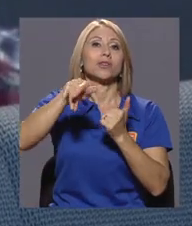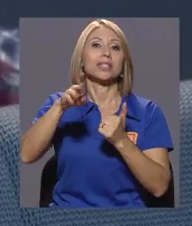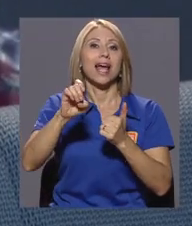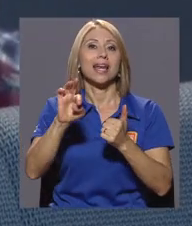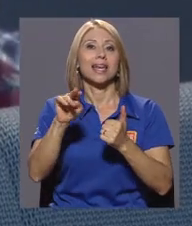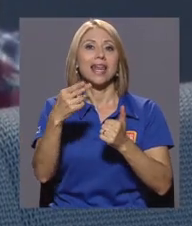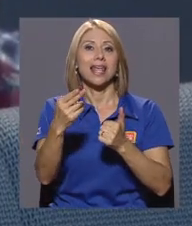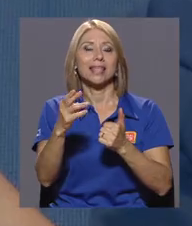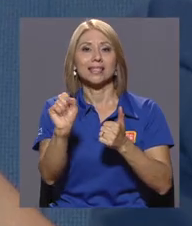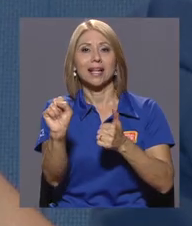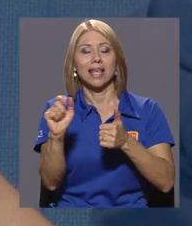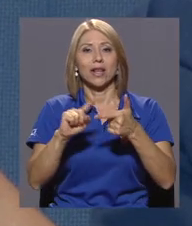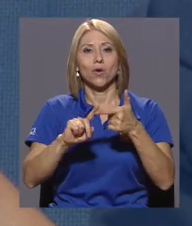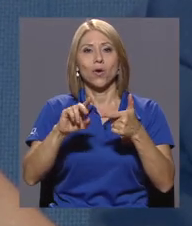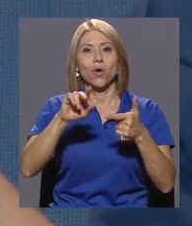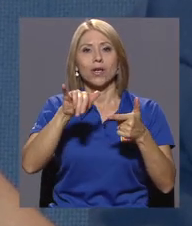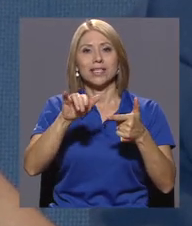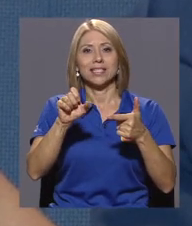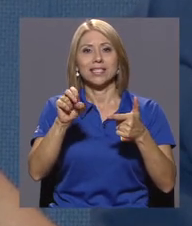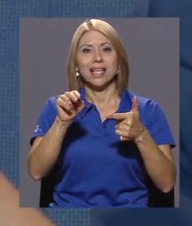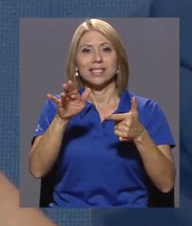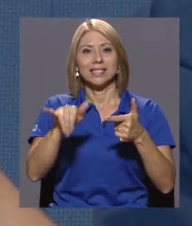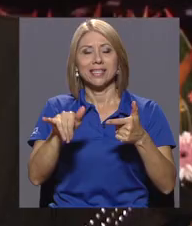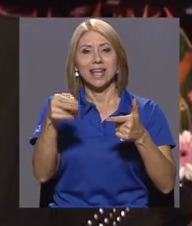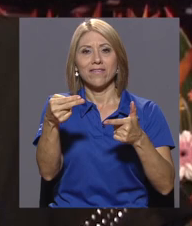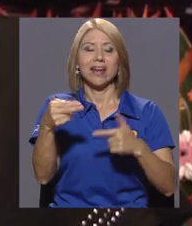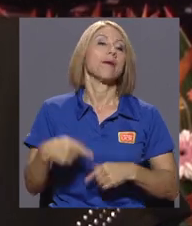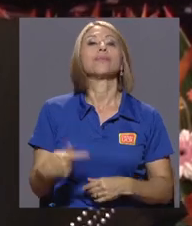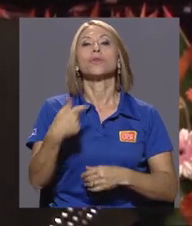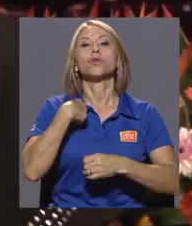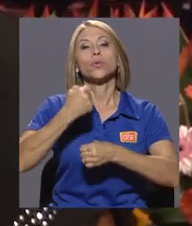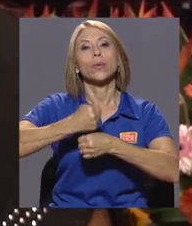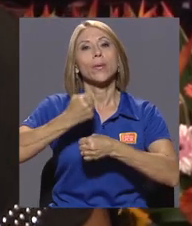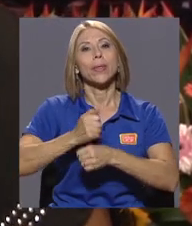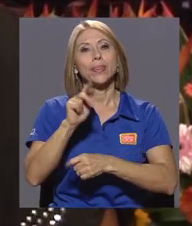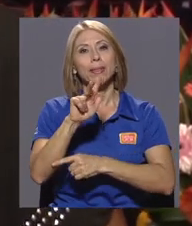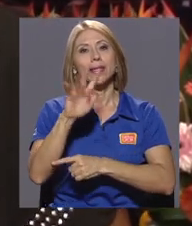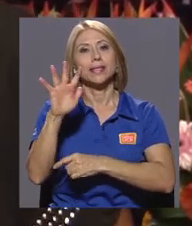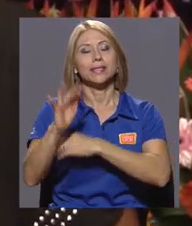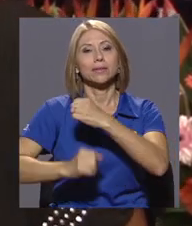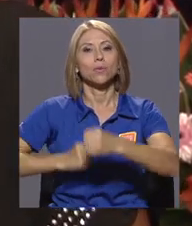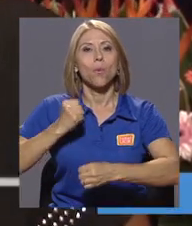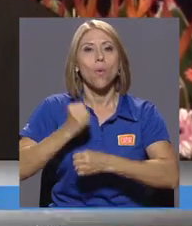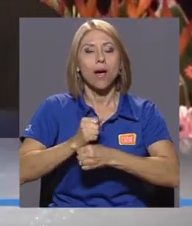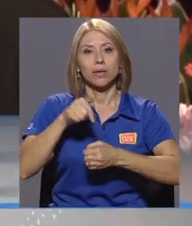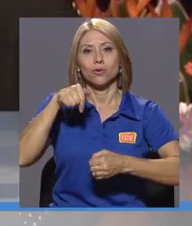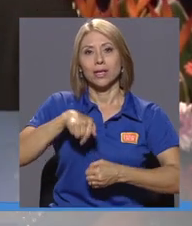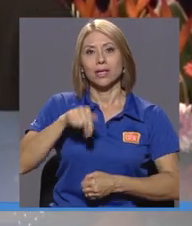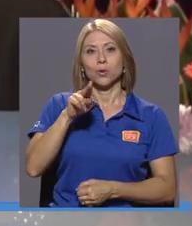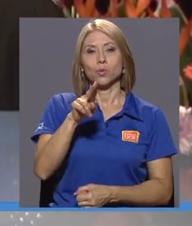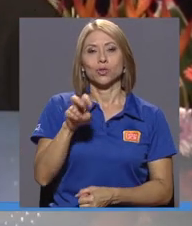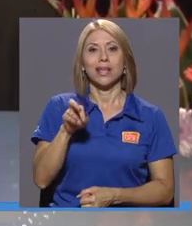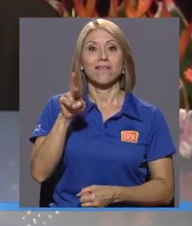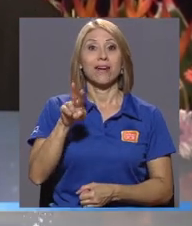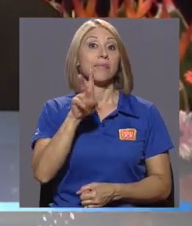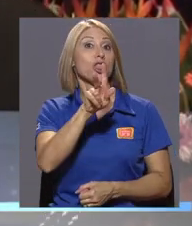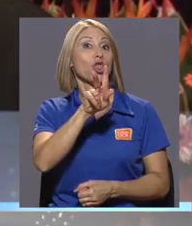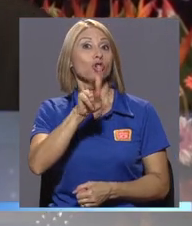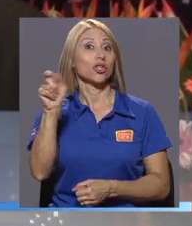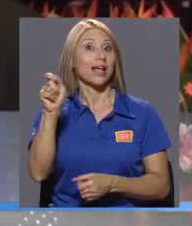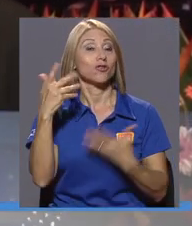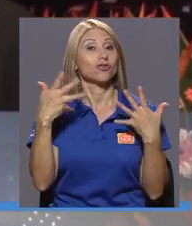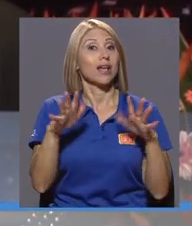y jens y herrera trabajé 35 años en la universidad de costa rica tengo dos años de jubilar estoy muy